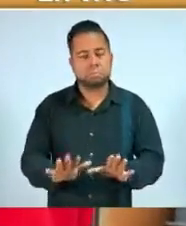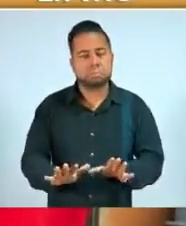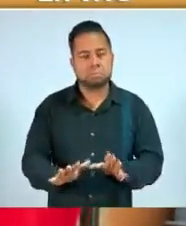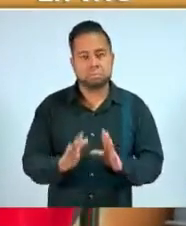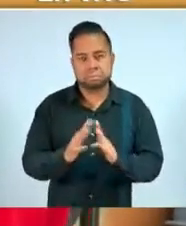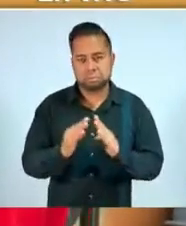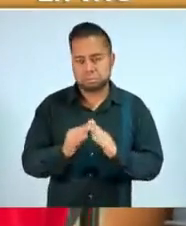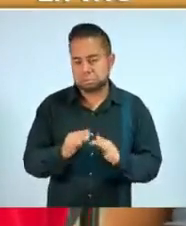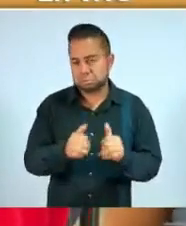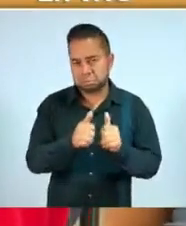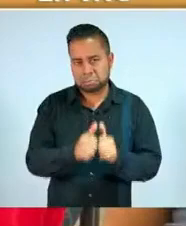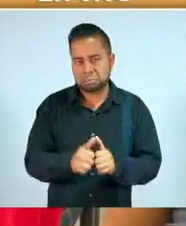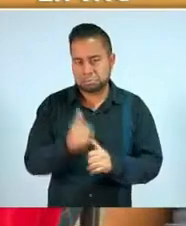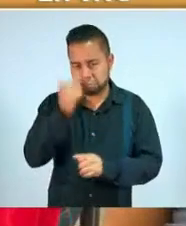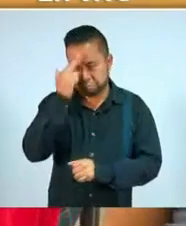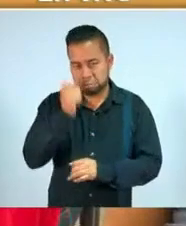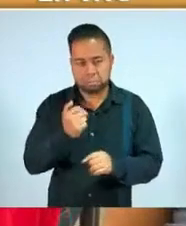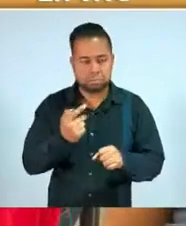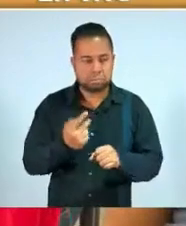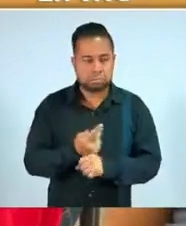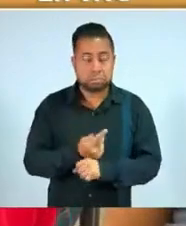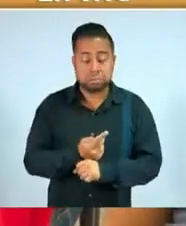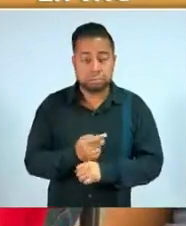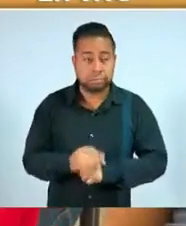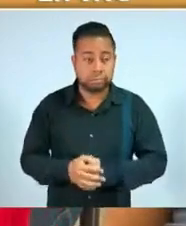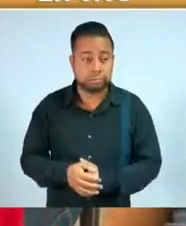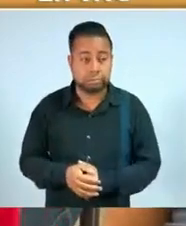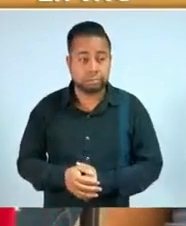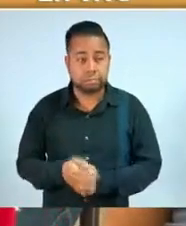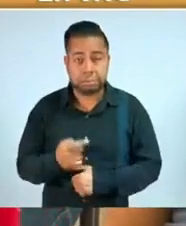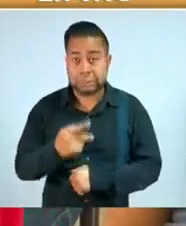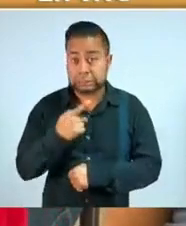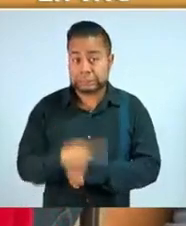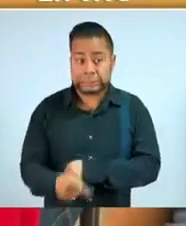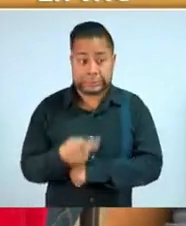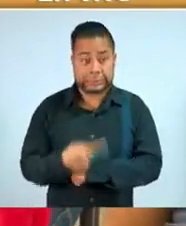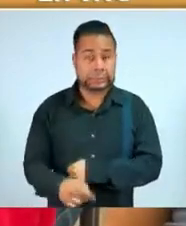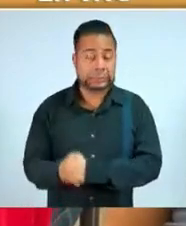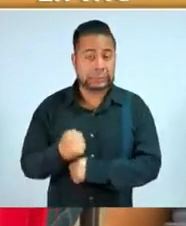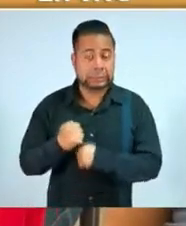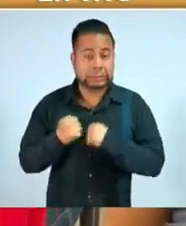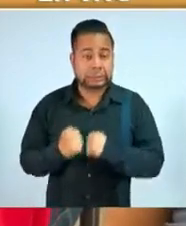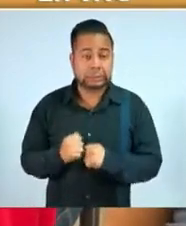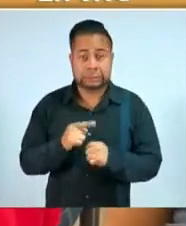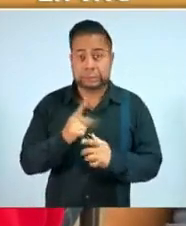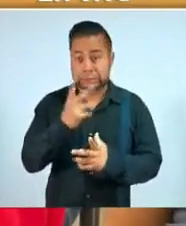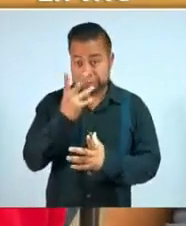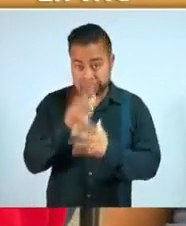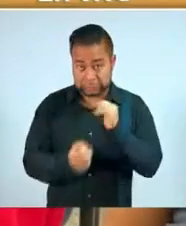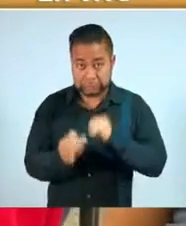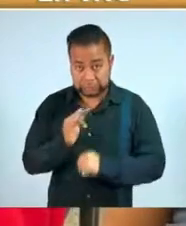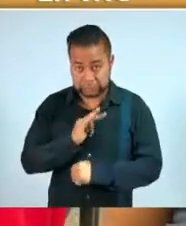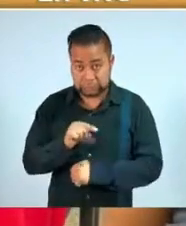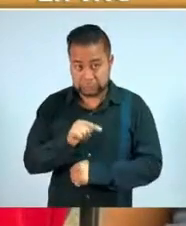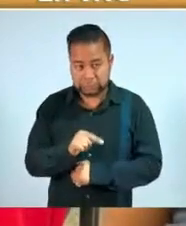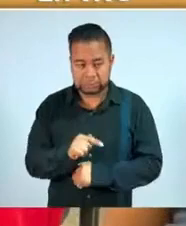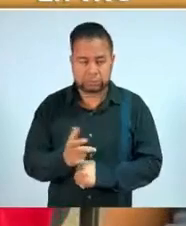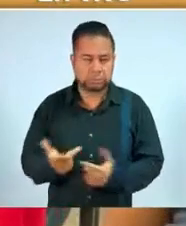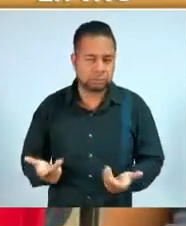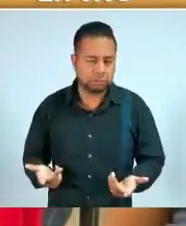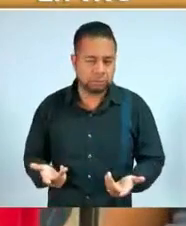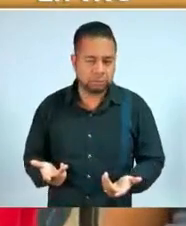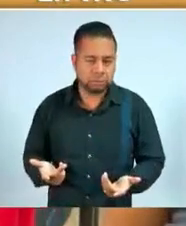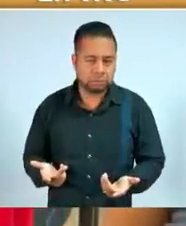preventiva porque resulta de que es de alta peligrosidad y que puede huir. Se maneja ahí